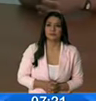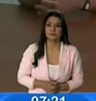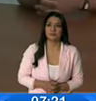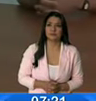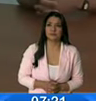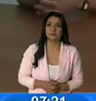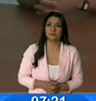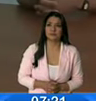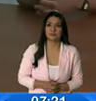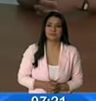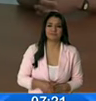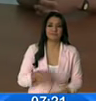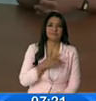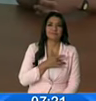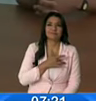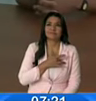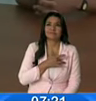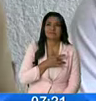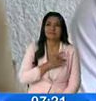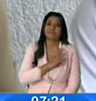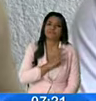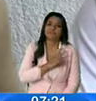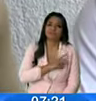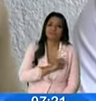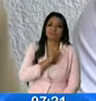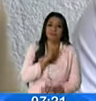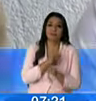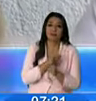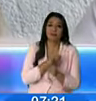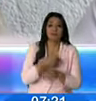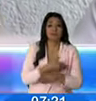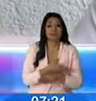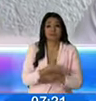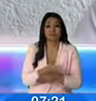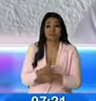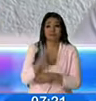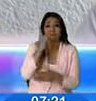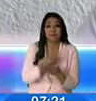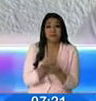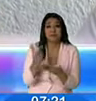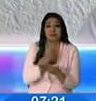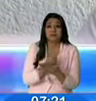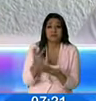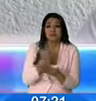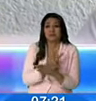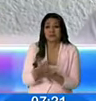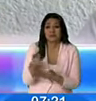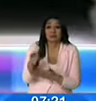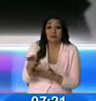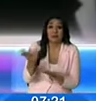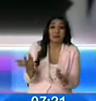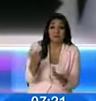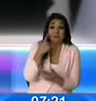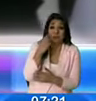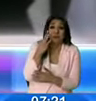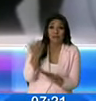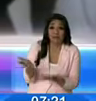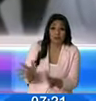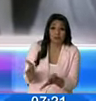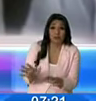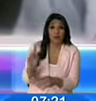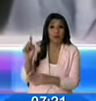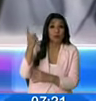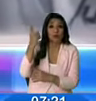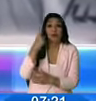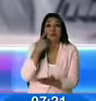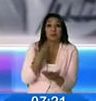Con el dolor fresco en el alma, no es para menos, vivieron largas semanas sin saber de la suerte de sus seres queridos. La única prueba de vida